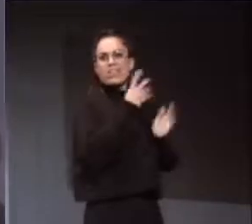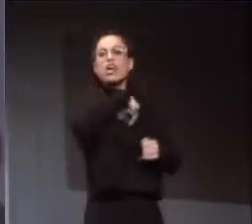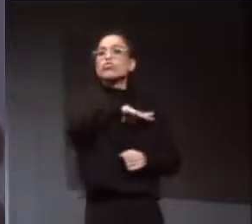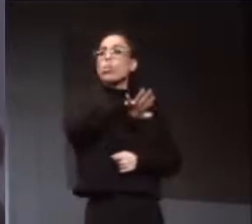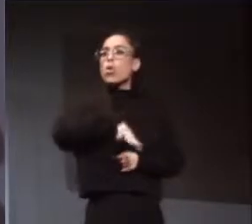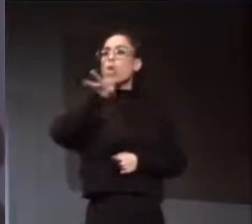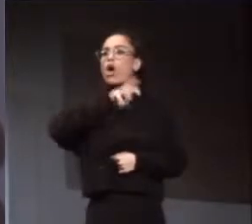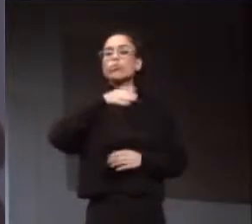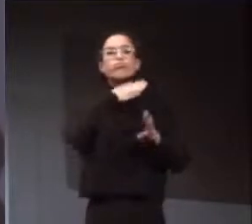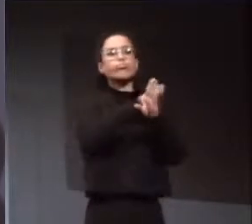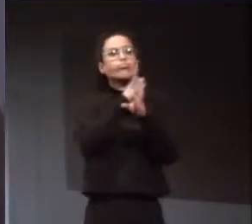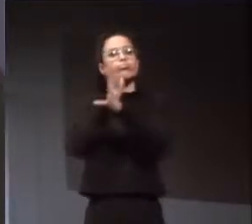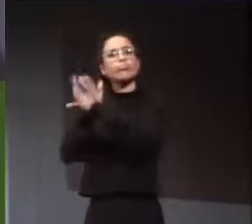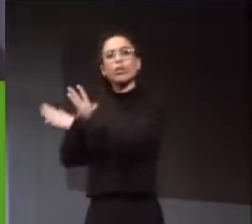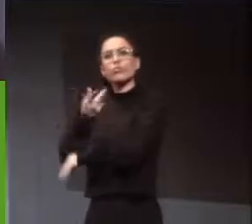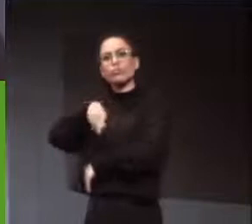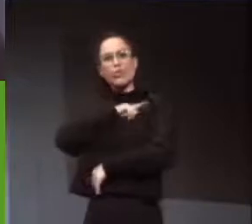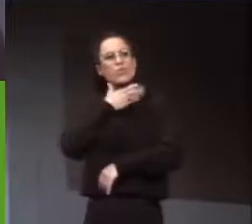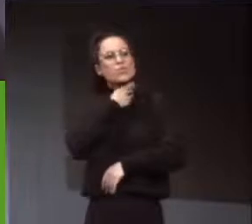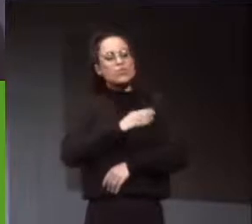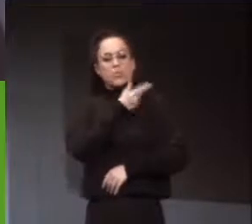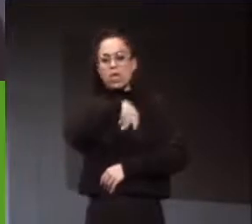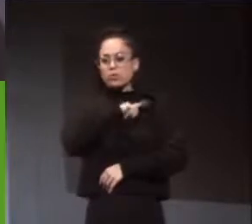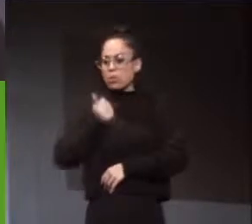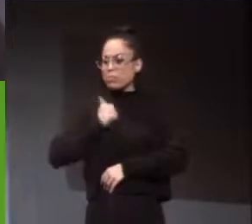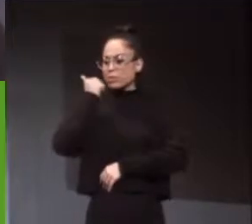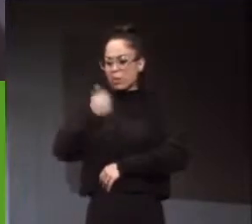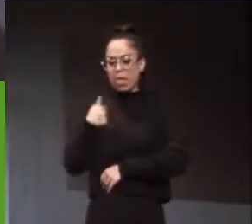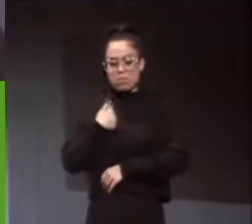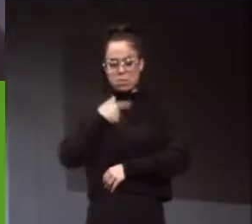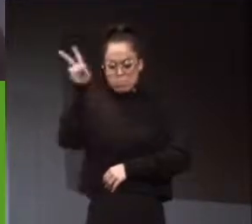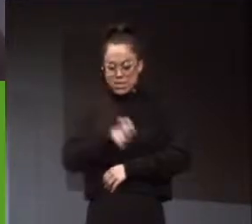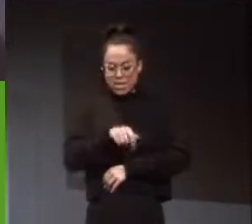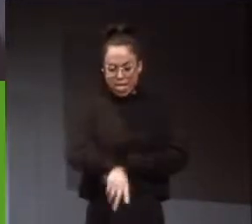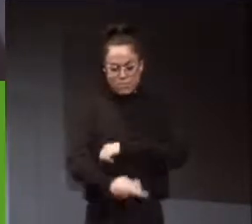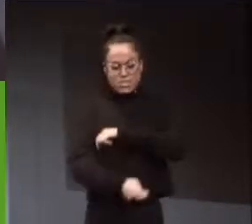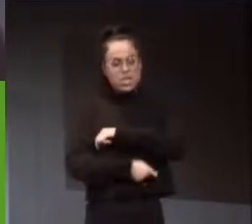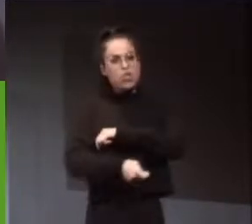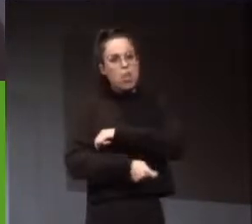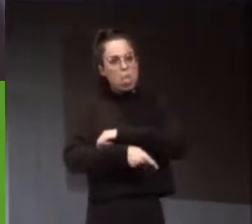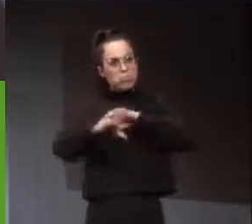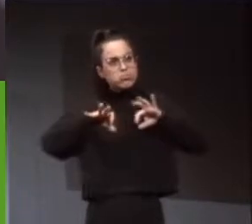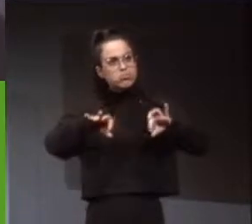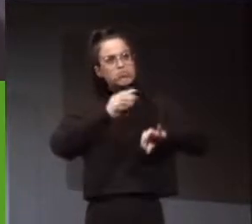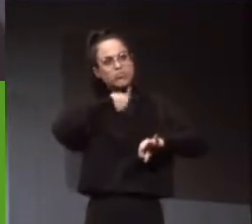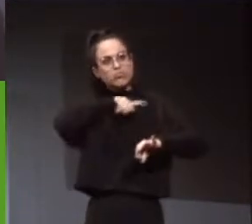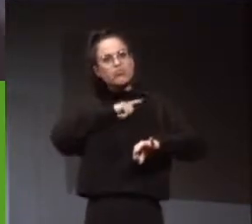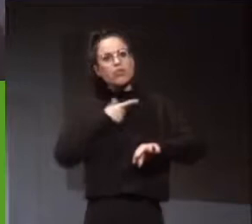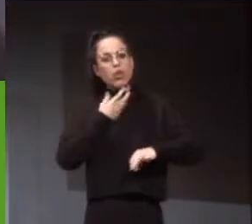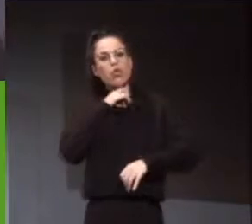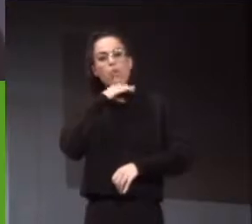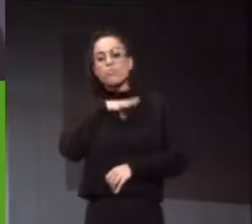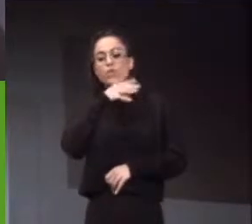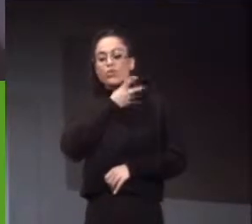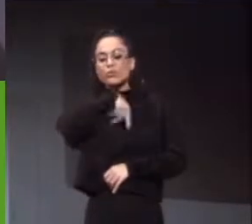amigos nos dieron la posibilidad de venir a contarlo pues encantados de venir a vitoria en concreto porque queremos que este modelo